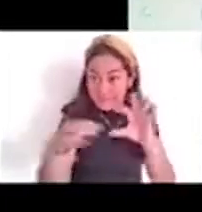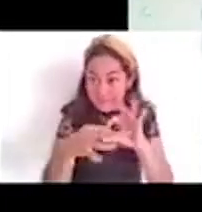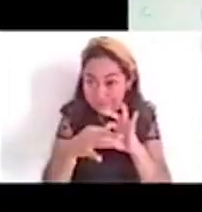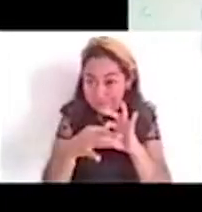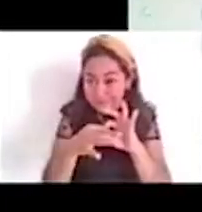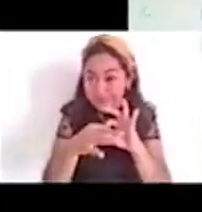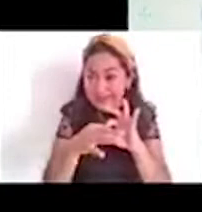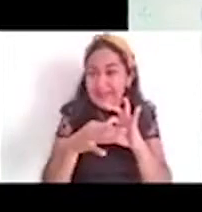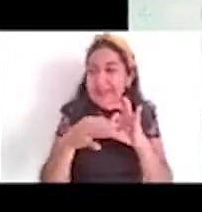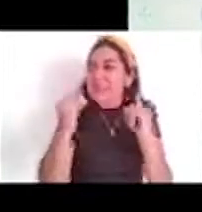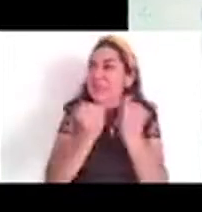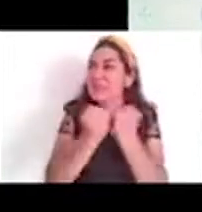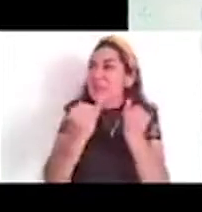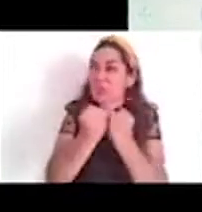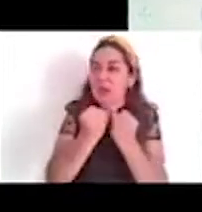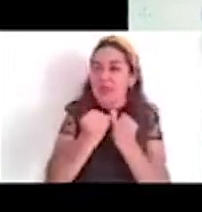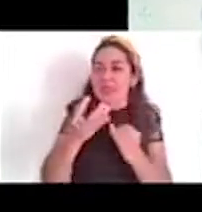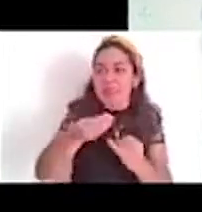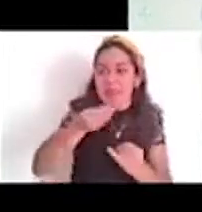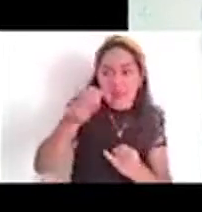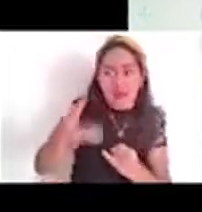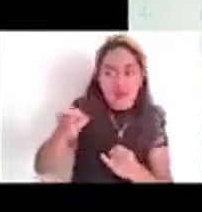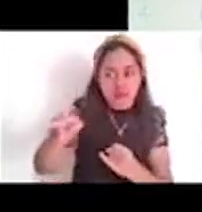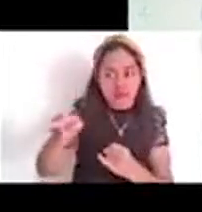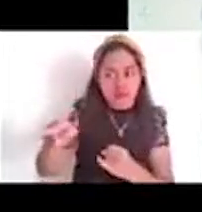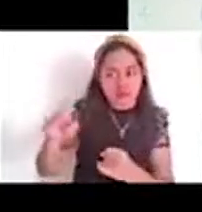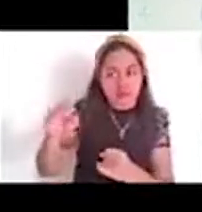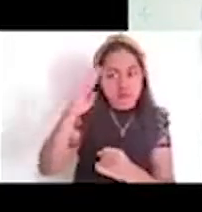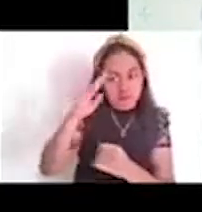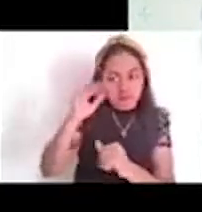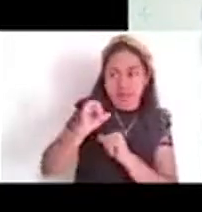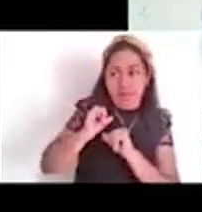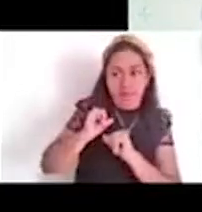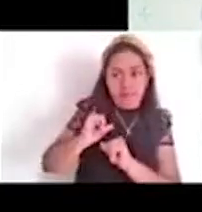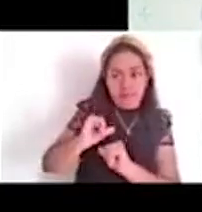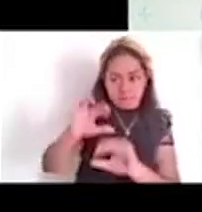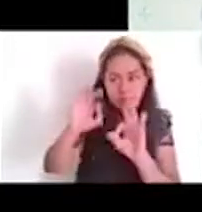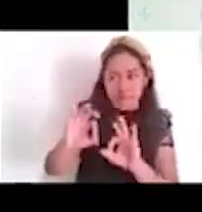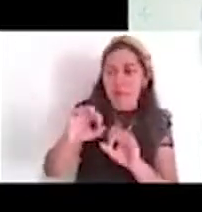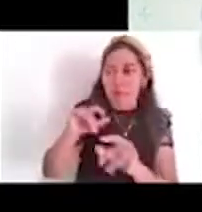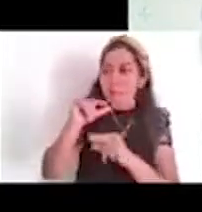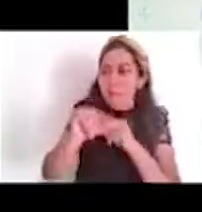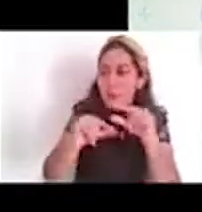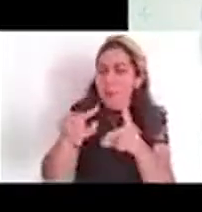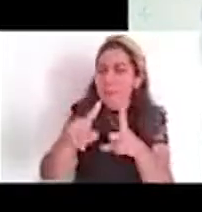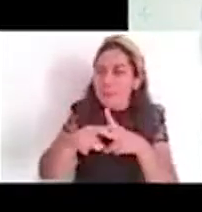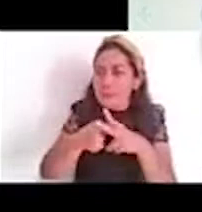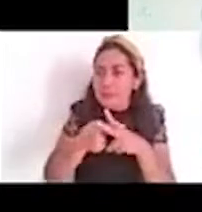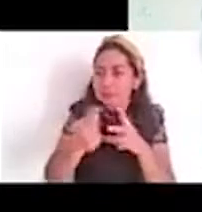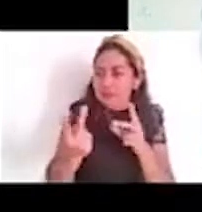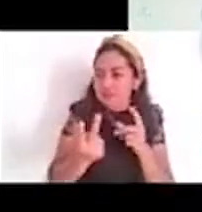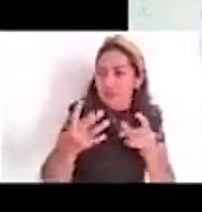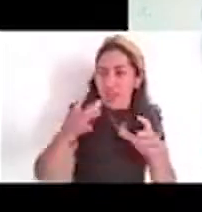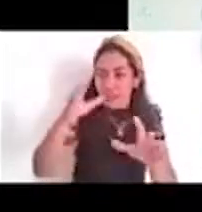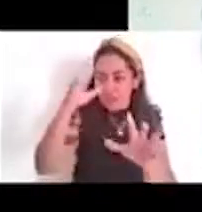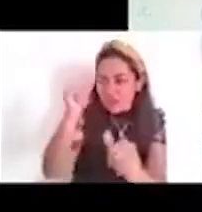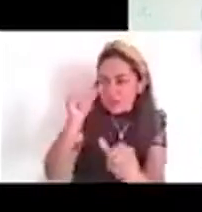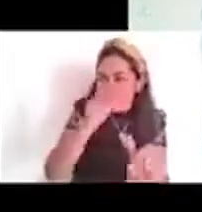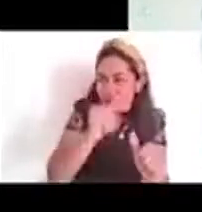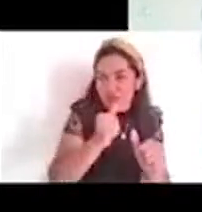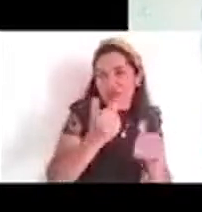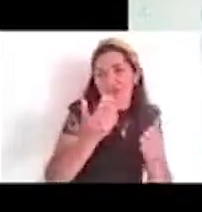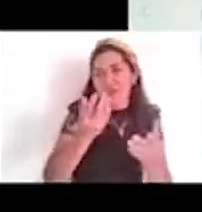insignias y las relaciones sociales. Aparecen los acuerdos del Huehuetlatoli